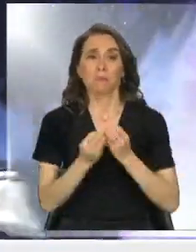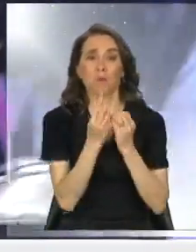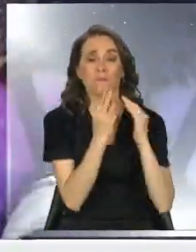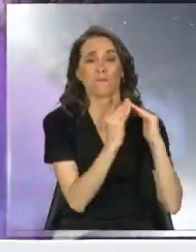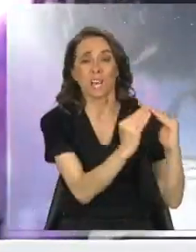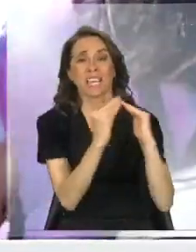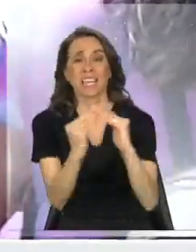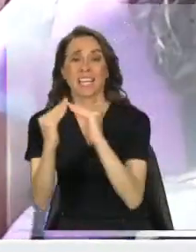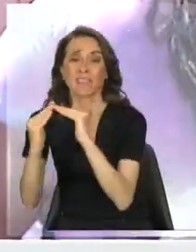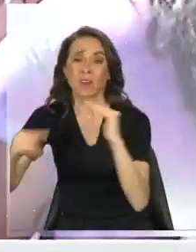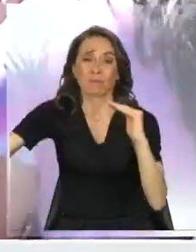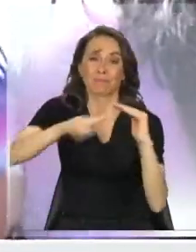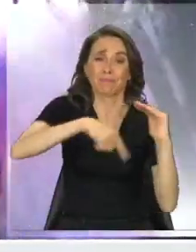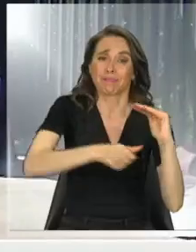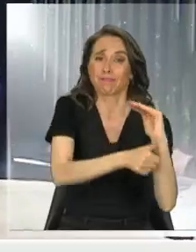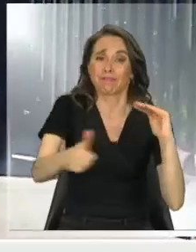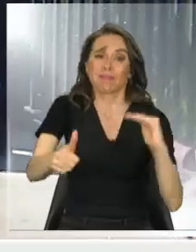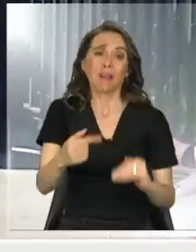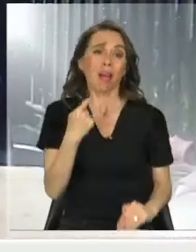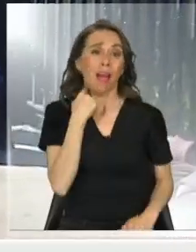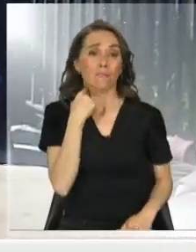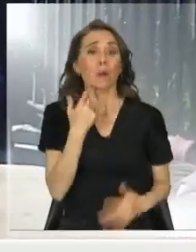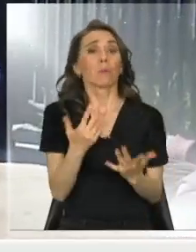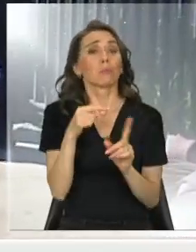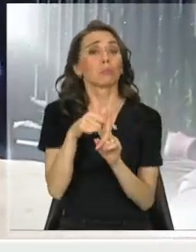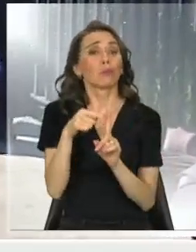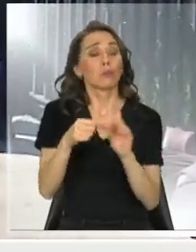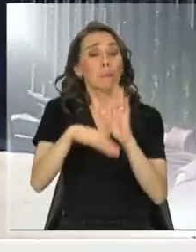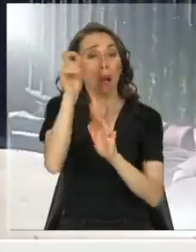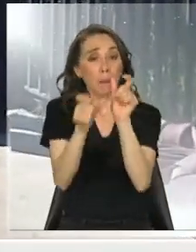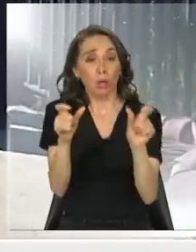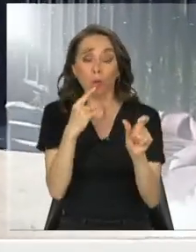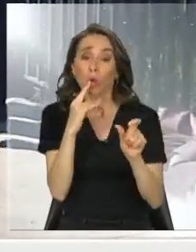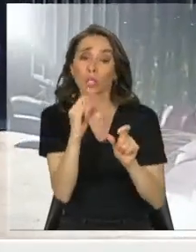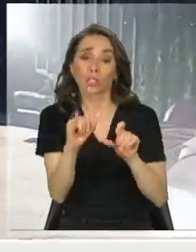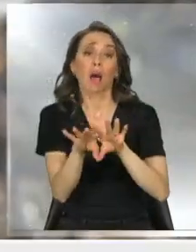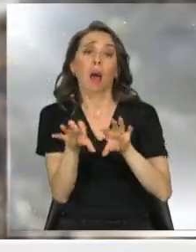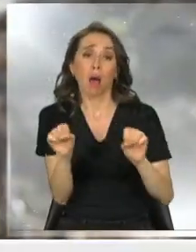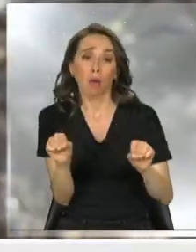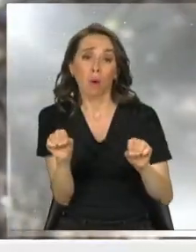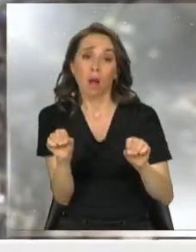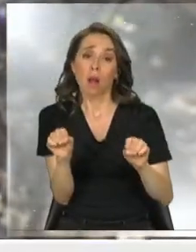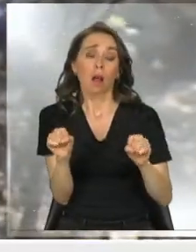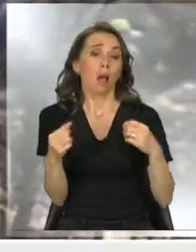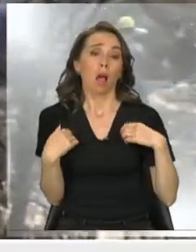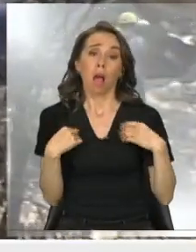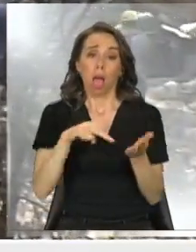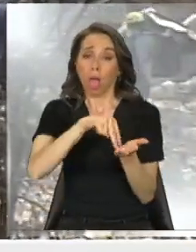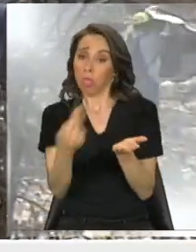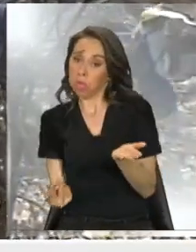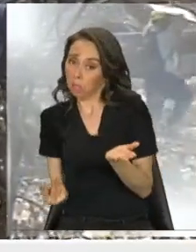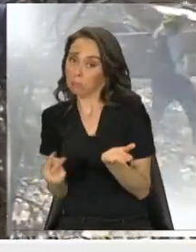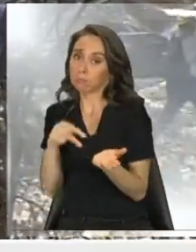pobladores afectados. Lo positivo es que la mayoría coincide en que hay que levantarse y